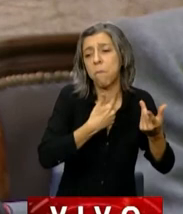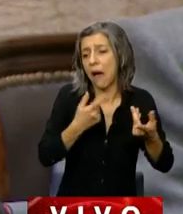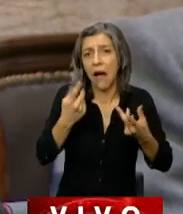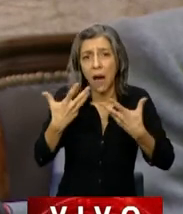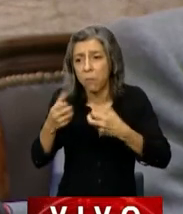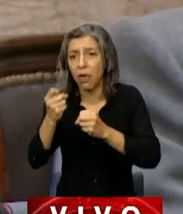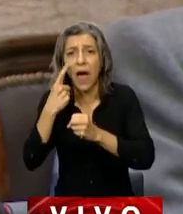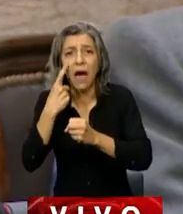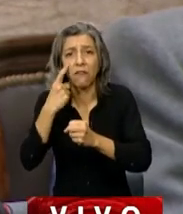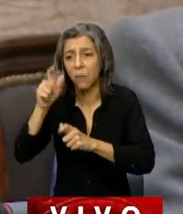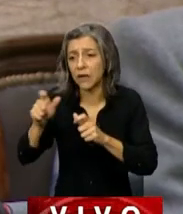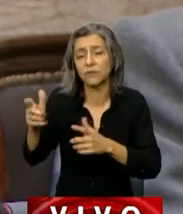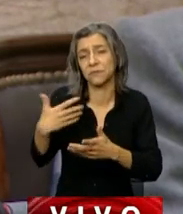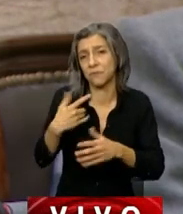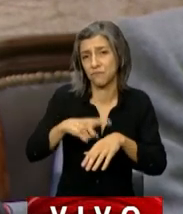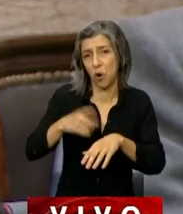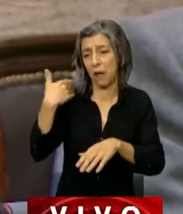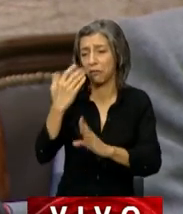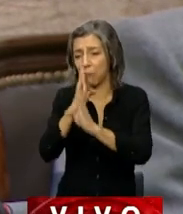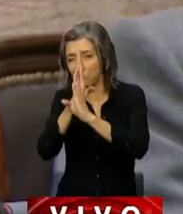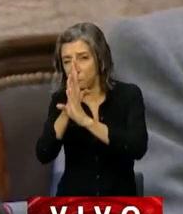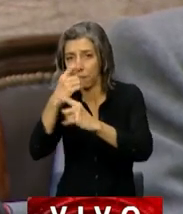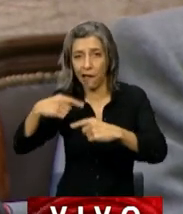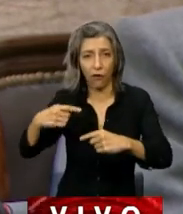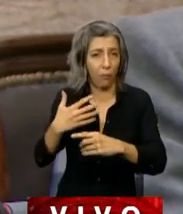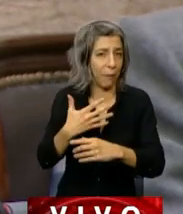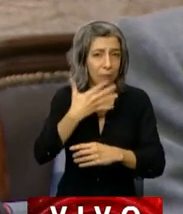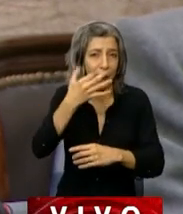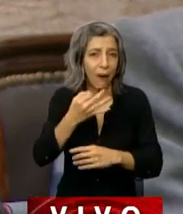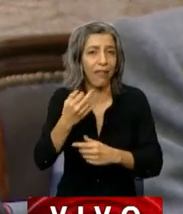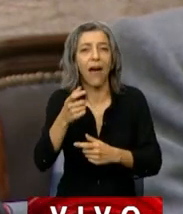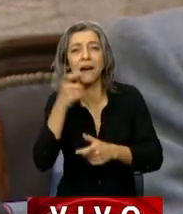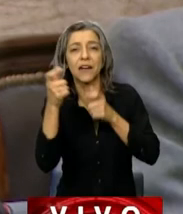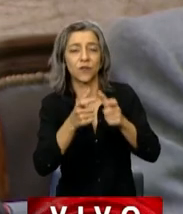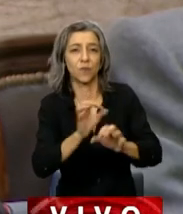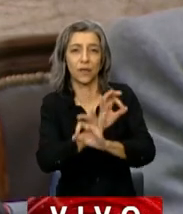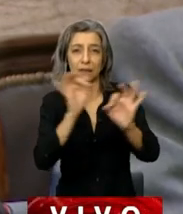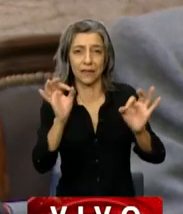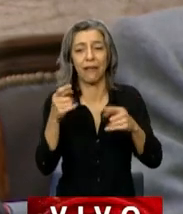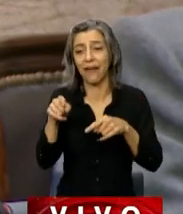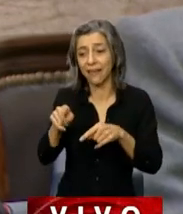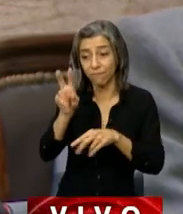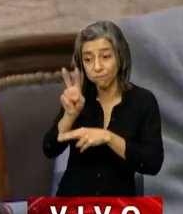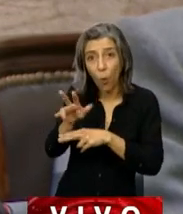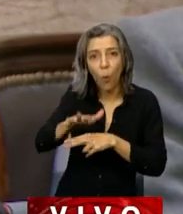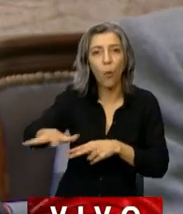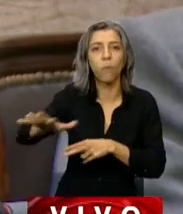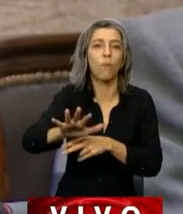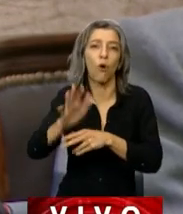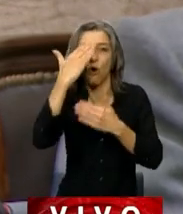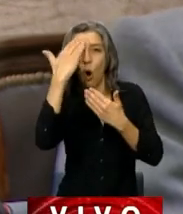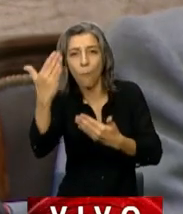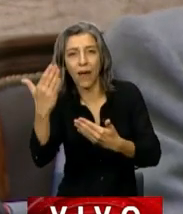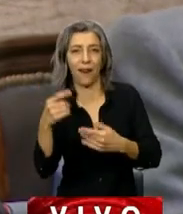qué? Hasta lo espiaron ilegalmente. ¡Qué bajeza ese gobierno! Por eso reivindicamos hoy la pelea de las familias